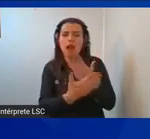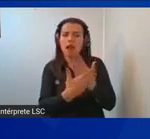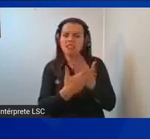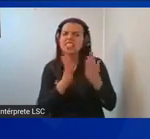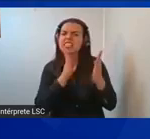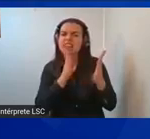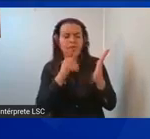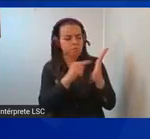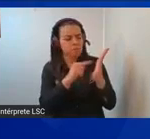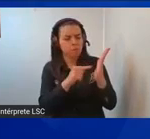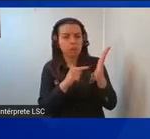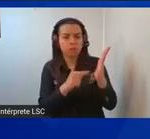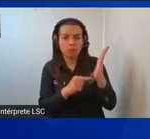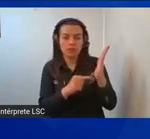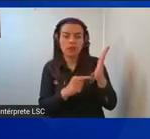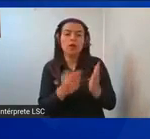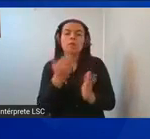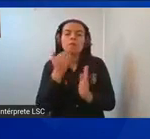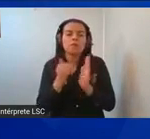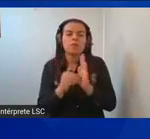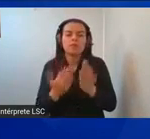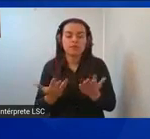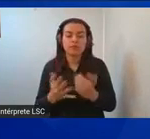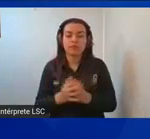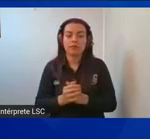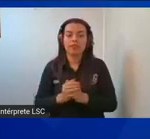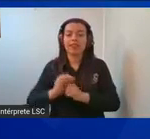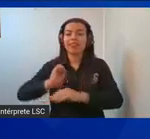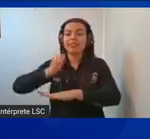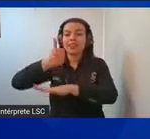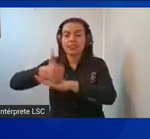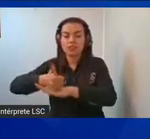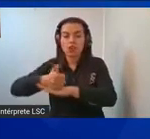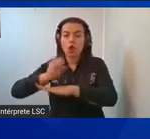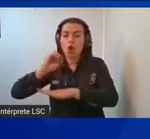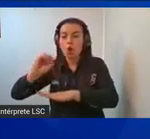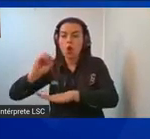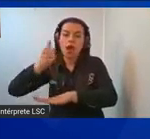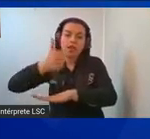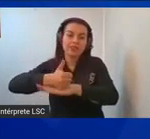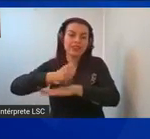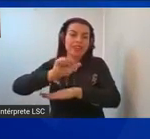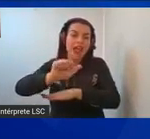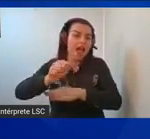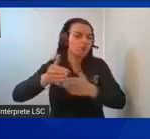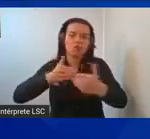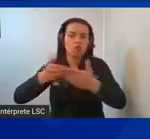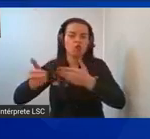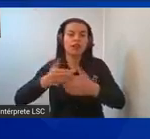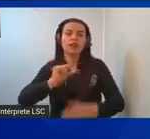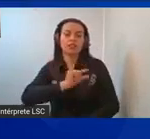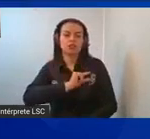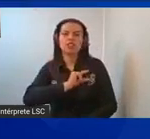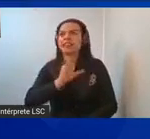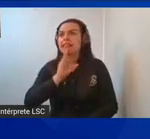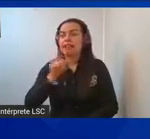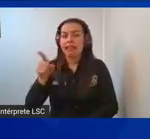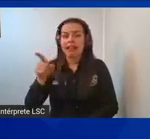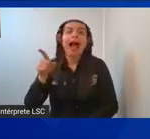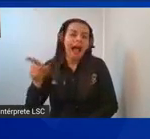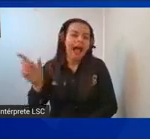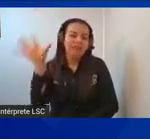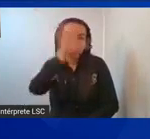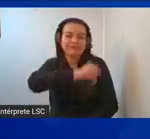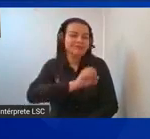porque, pues en el caso, por ejemplo, del director o directora del INSOR, ¿cierto? Entonces, simplemente, pues se sabe quién es la